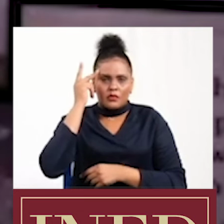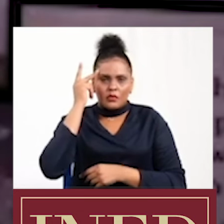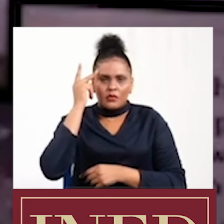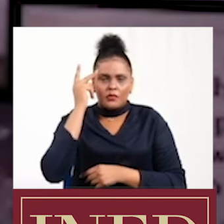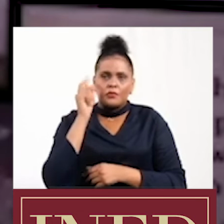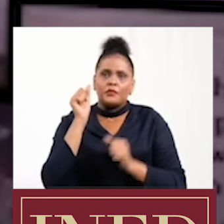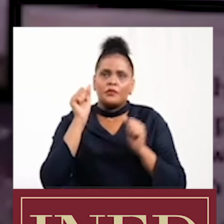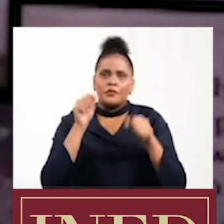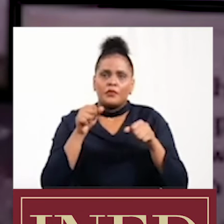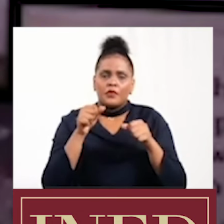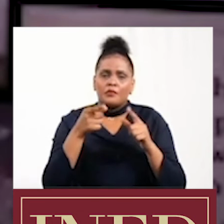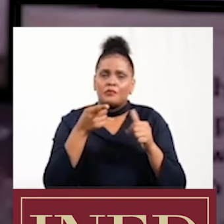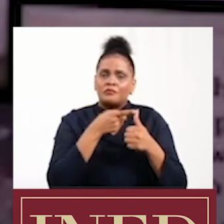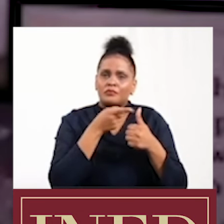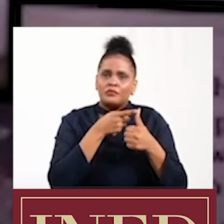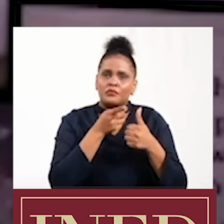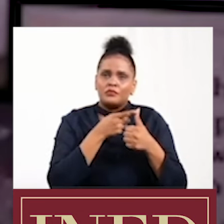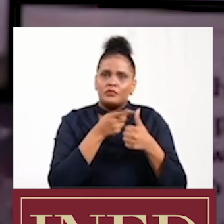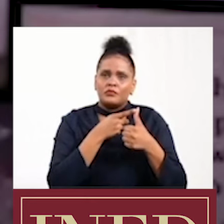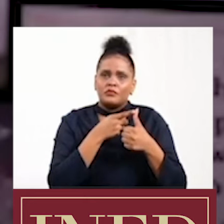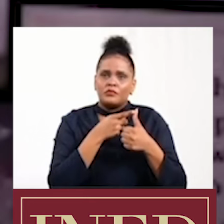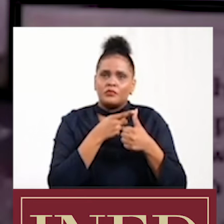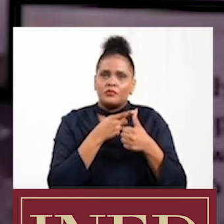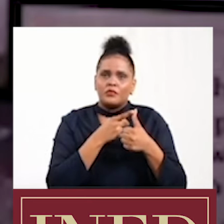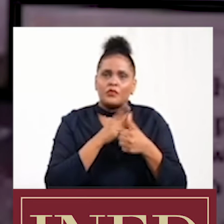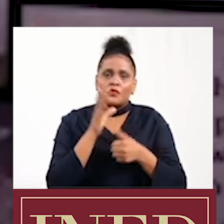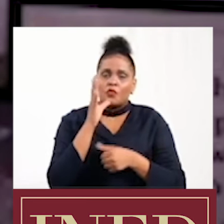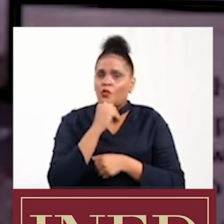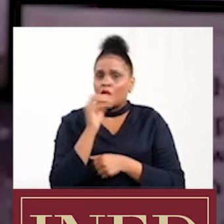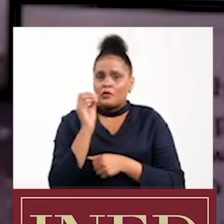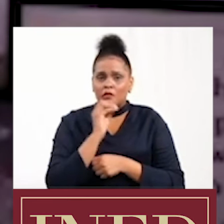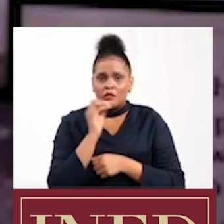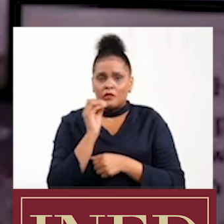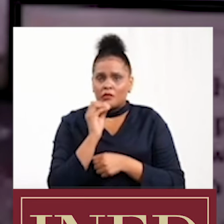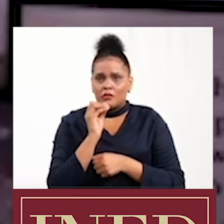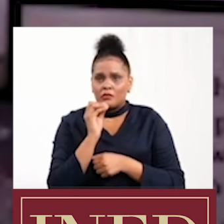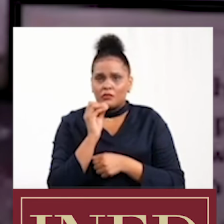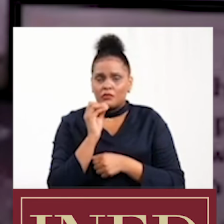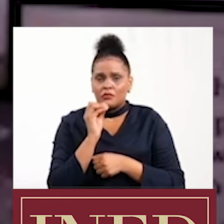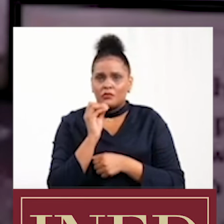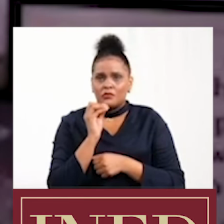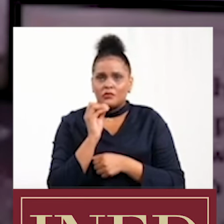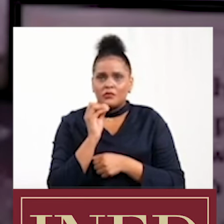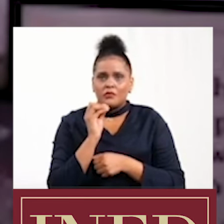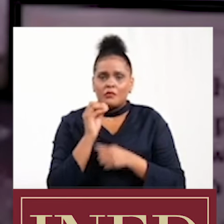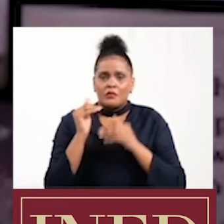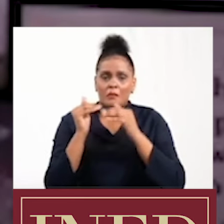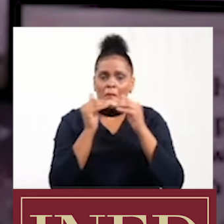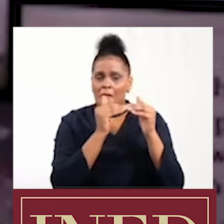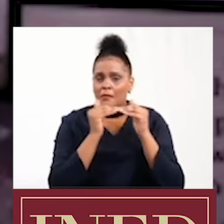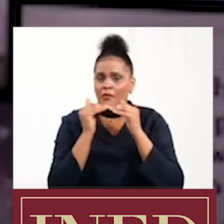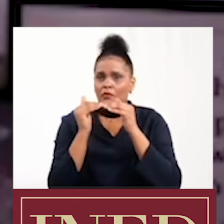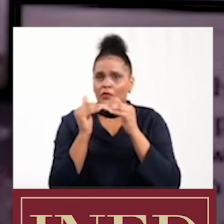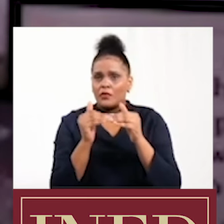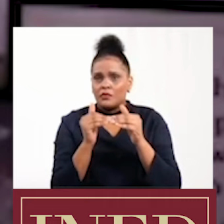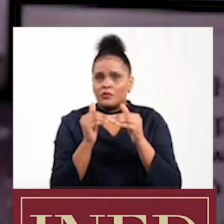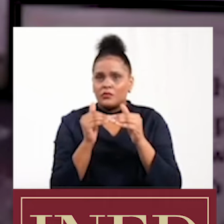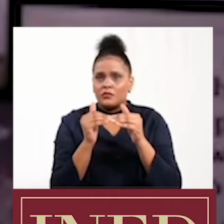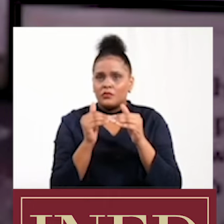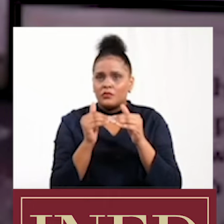países no en primer lugar cuando no hay medidas respecto de calidad o cuota la